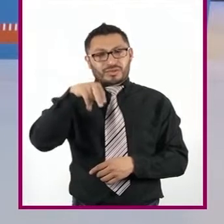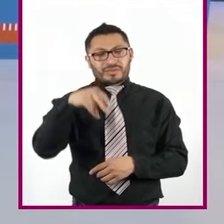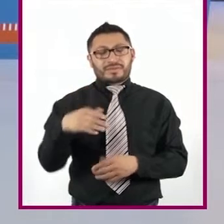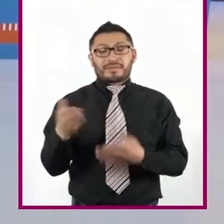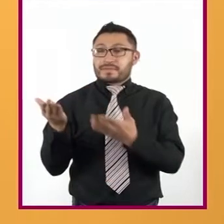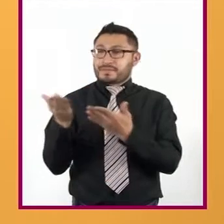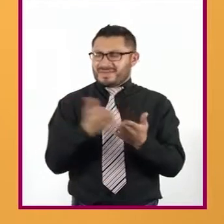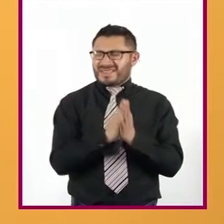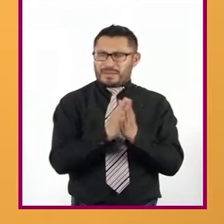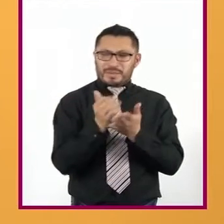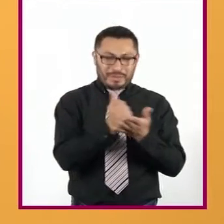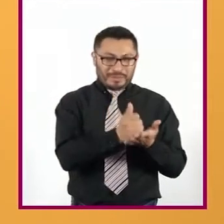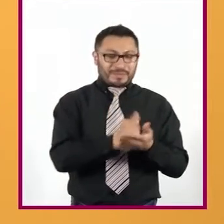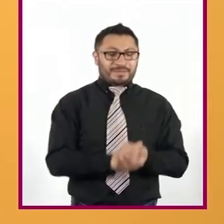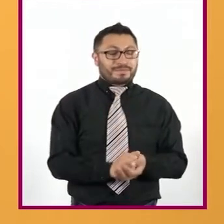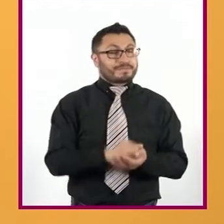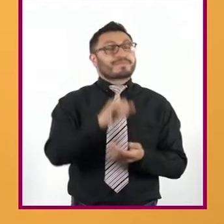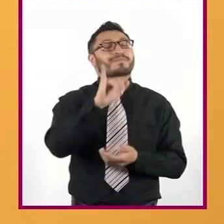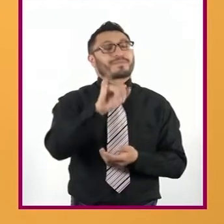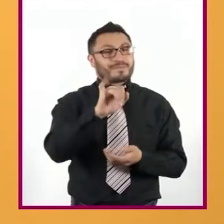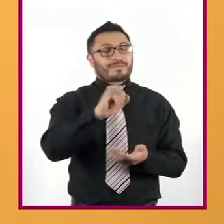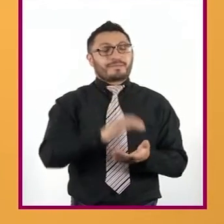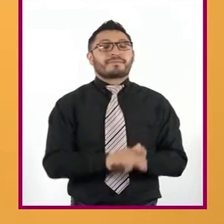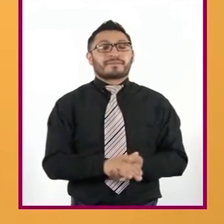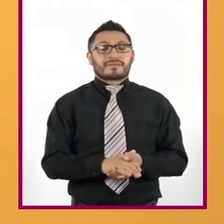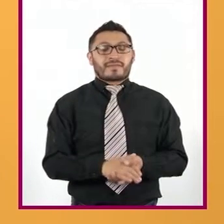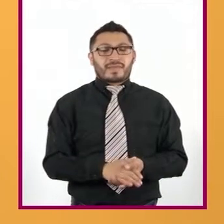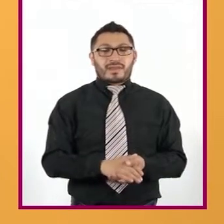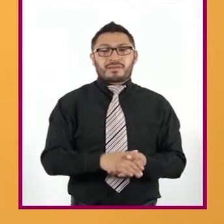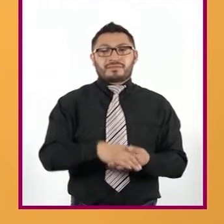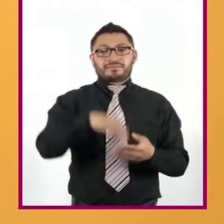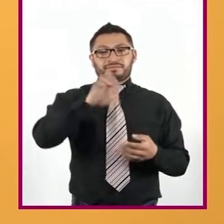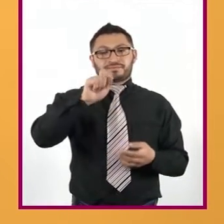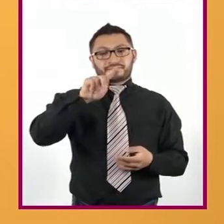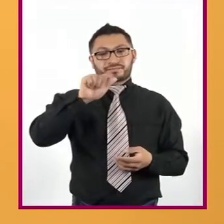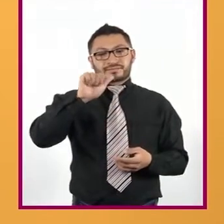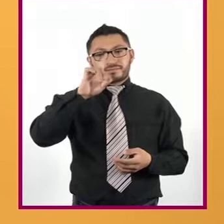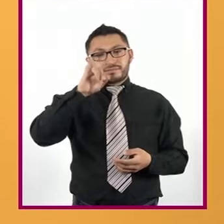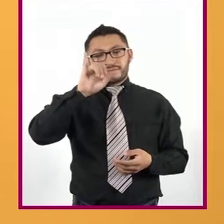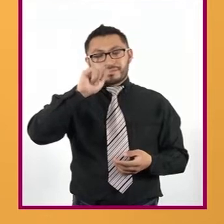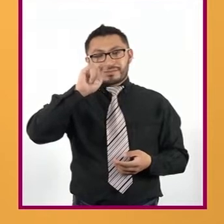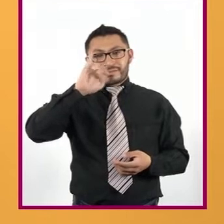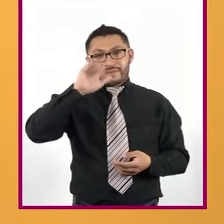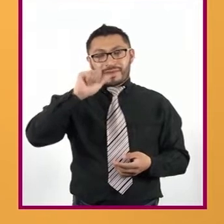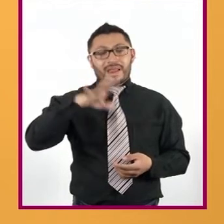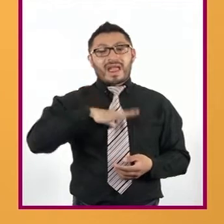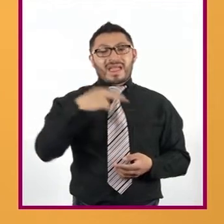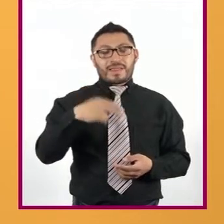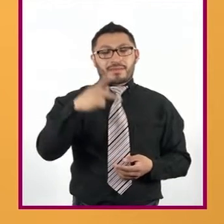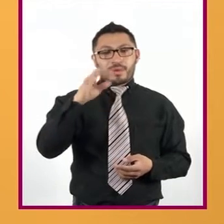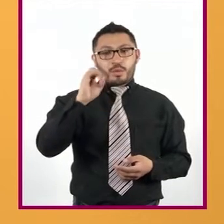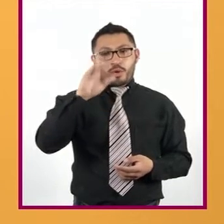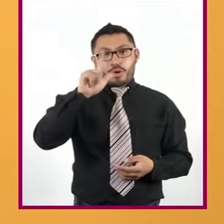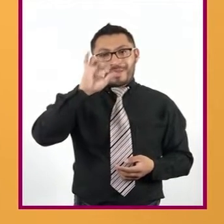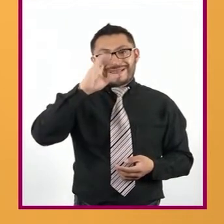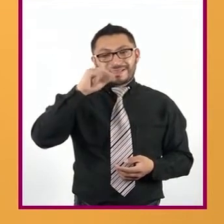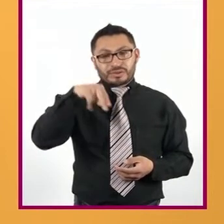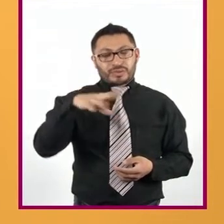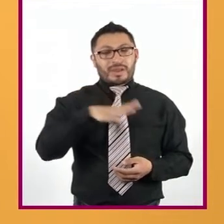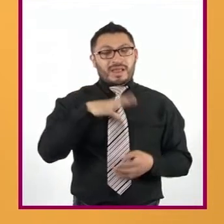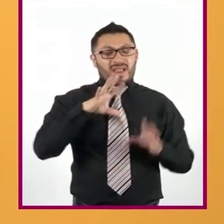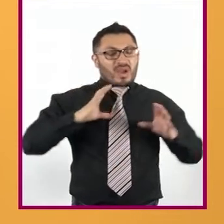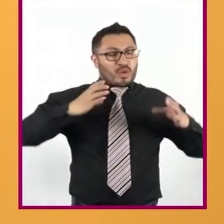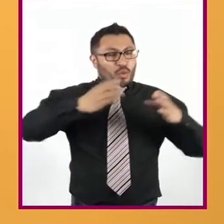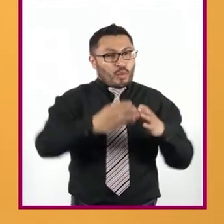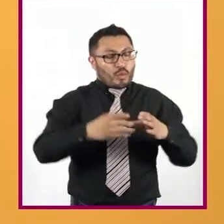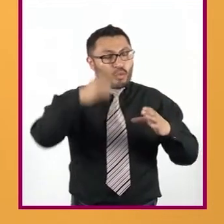podrías ayudar, por favor? Por supuesto, en estadística llamaremos población a un conjunto de individuos o de elementos